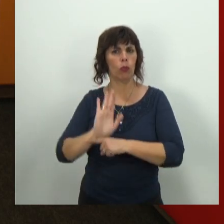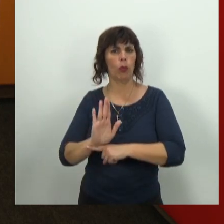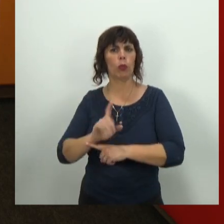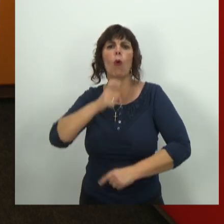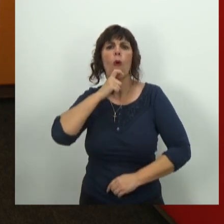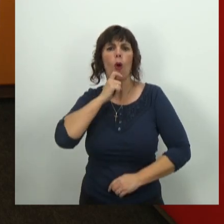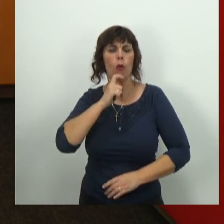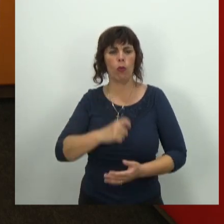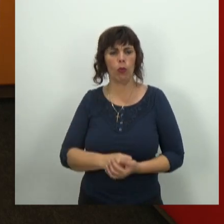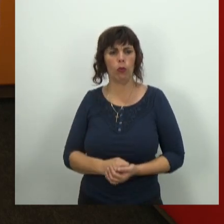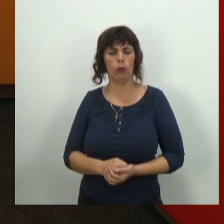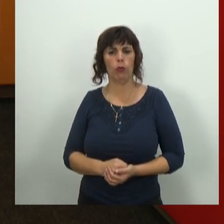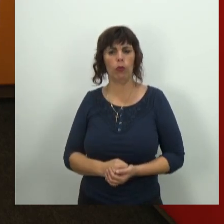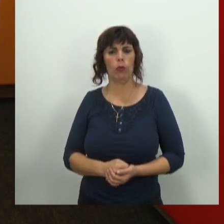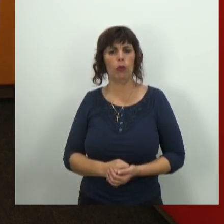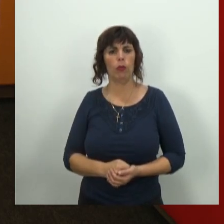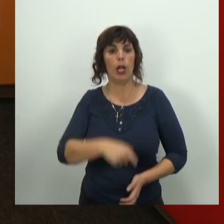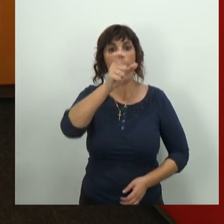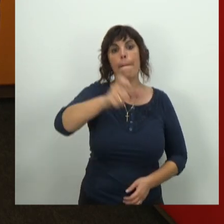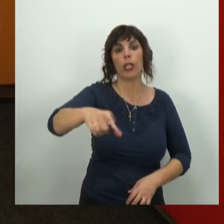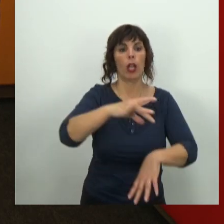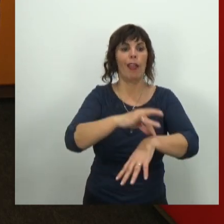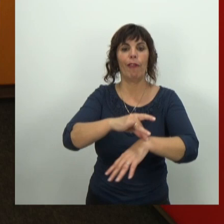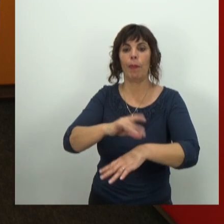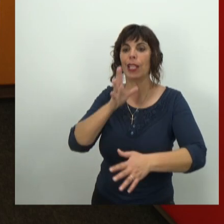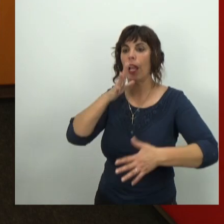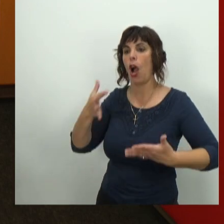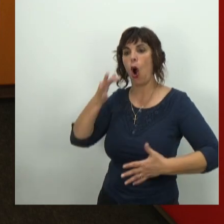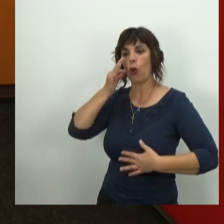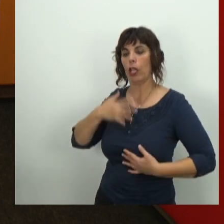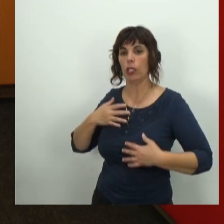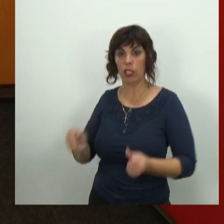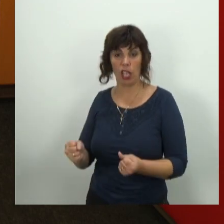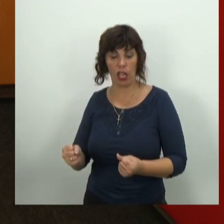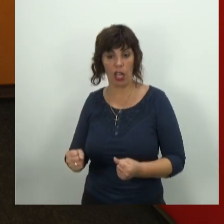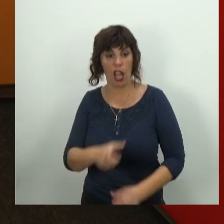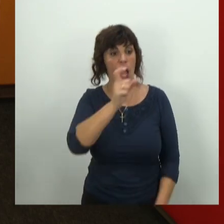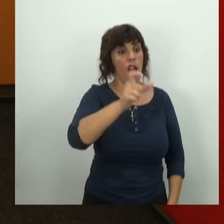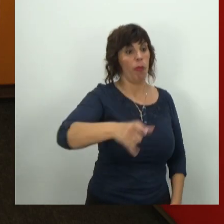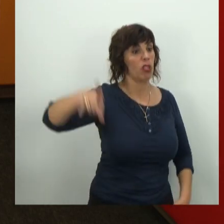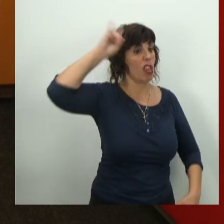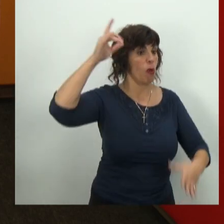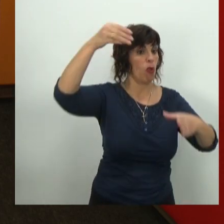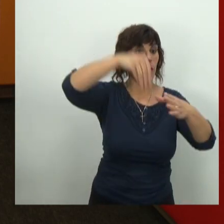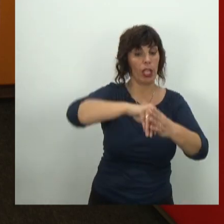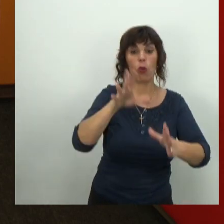¿Cómo? Sanando a los enfermos, liberando a los